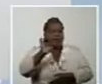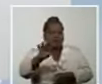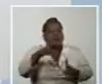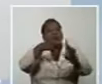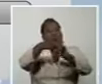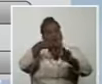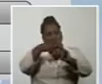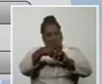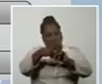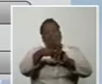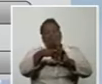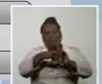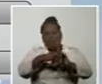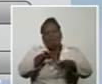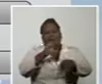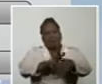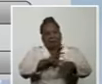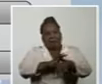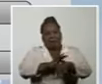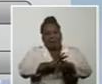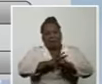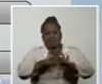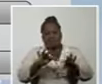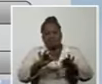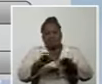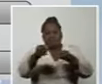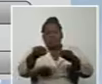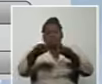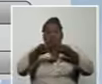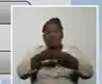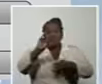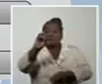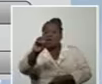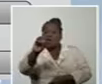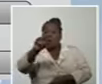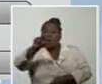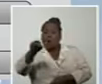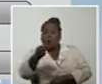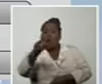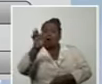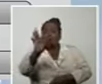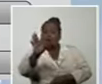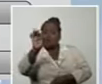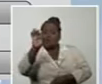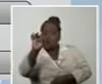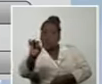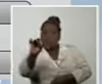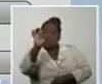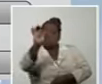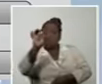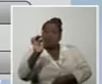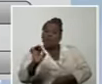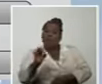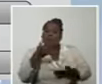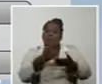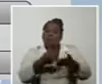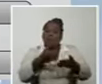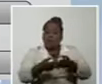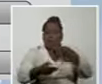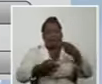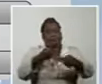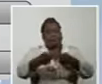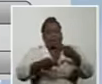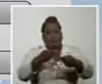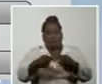positivas. Esto da un 0,87% de las pruebas analizadas